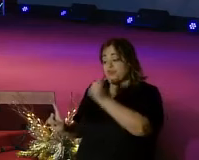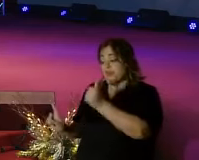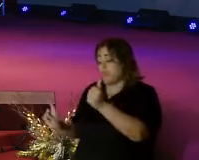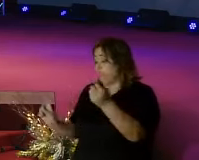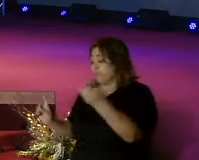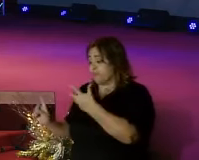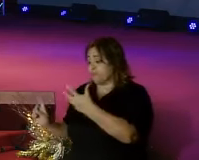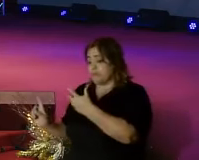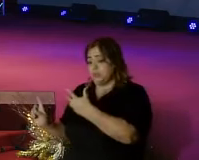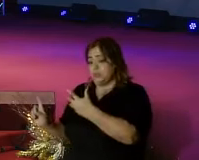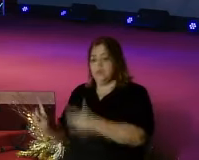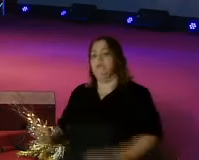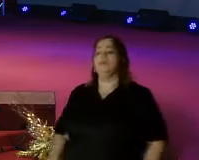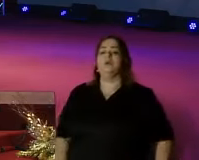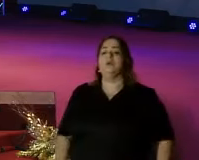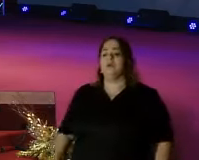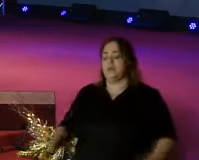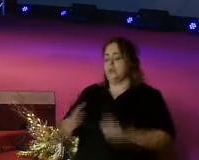si Jesús iba de camino para allá,